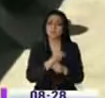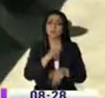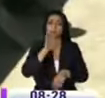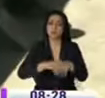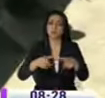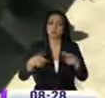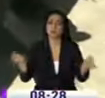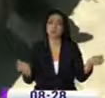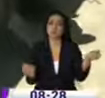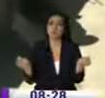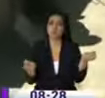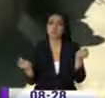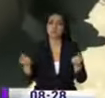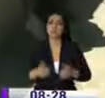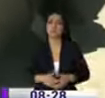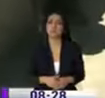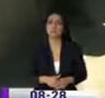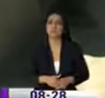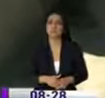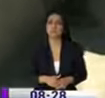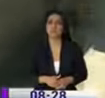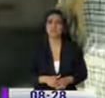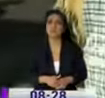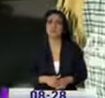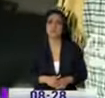En Quito informó Andrea Valareso.